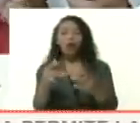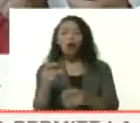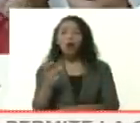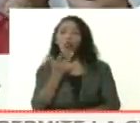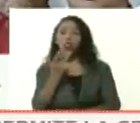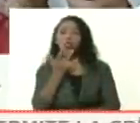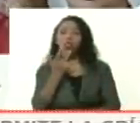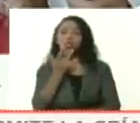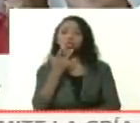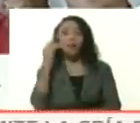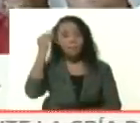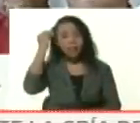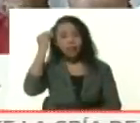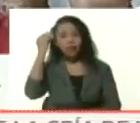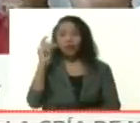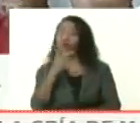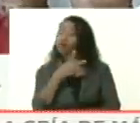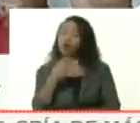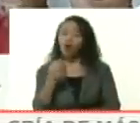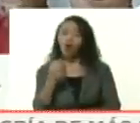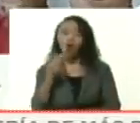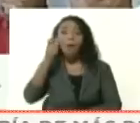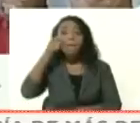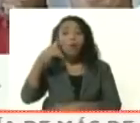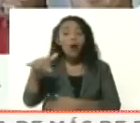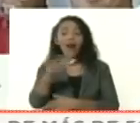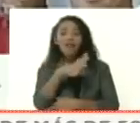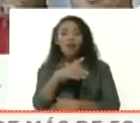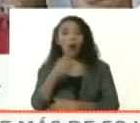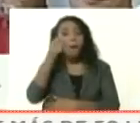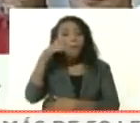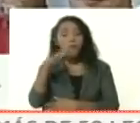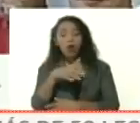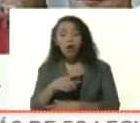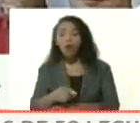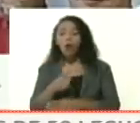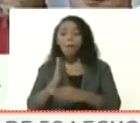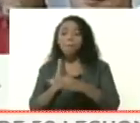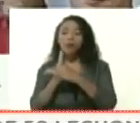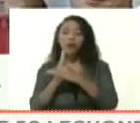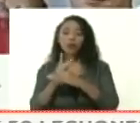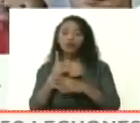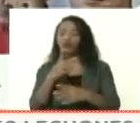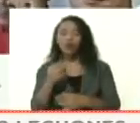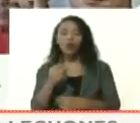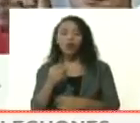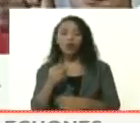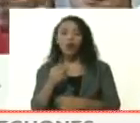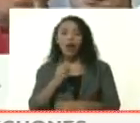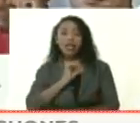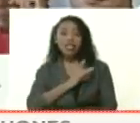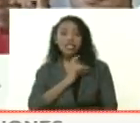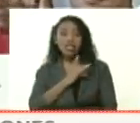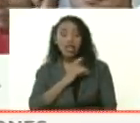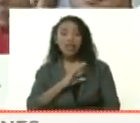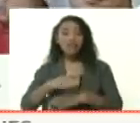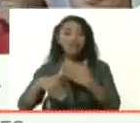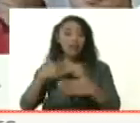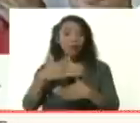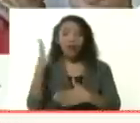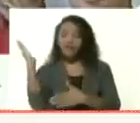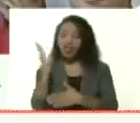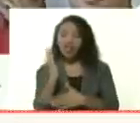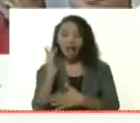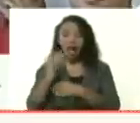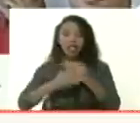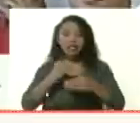no es jugando, es los pueblos. Los pueblos no los detienen. ¿Ustedes creen que en Chile el pueblo, después de hacer todo lo que ha venido haciendo, se va